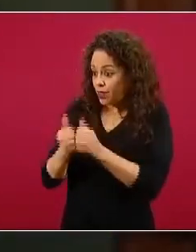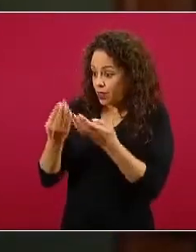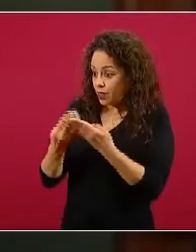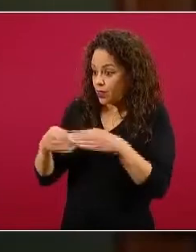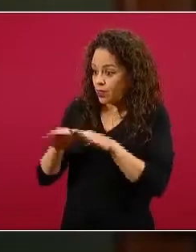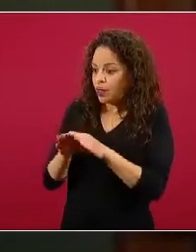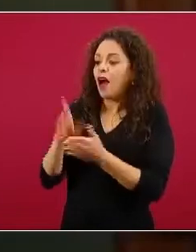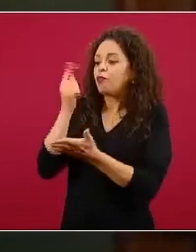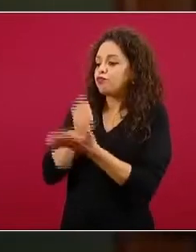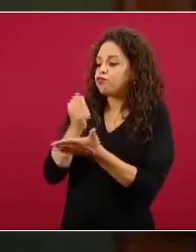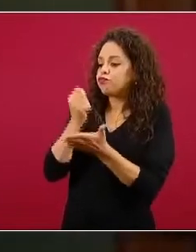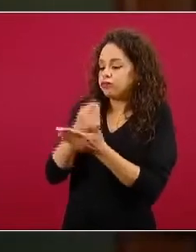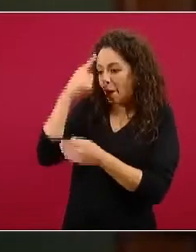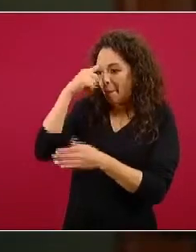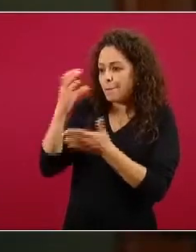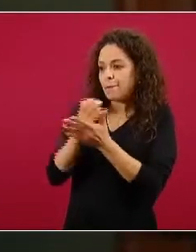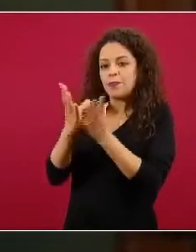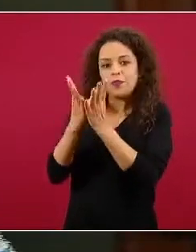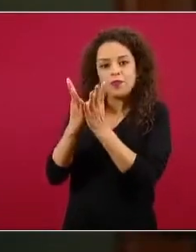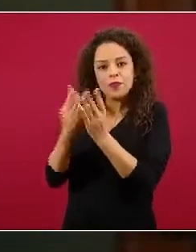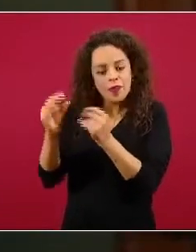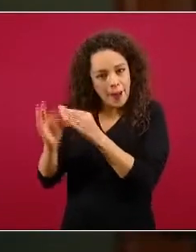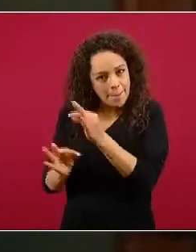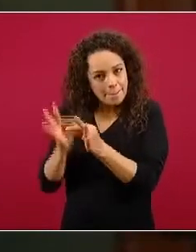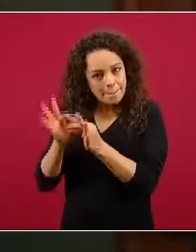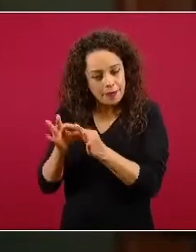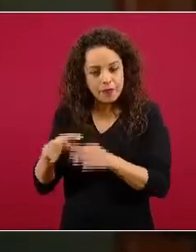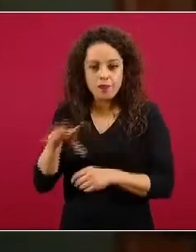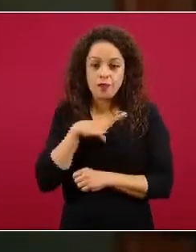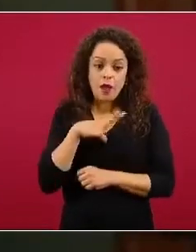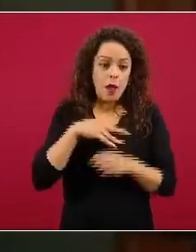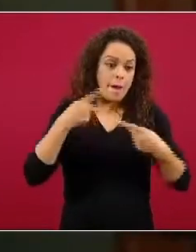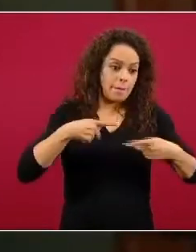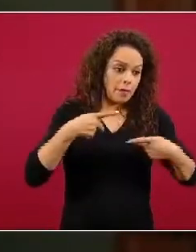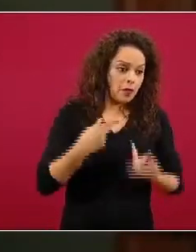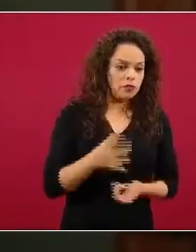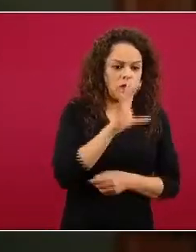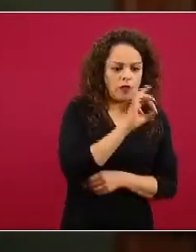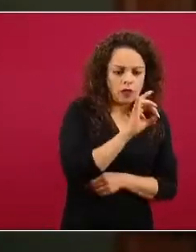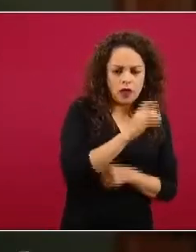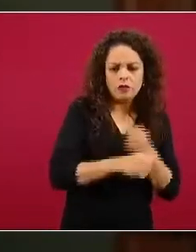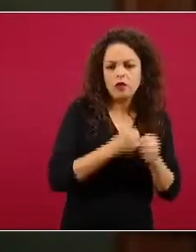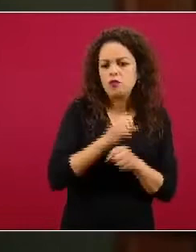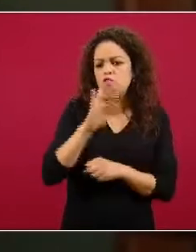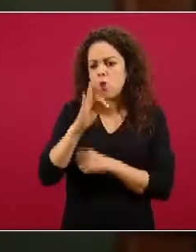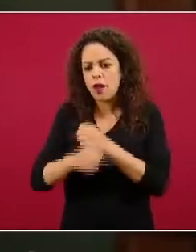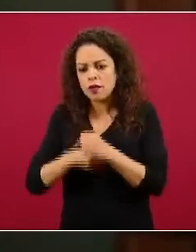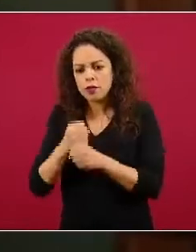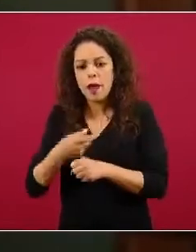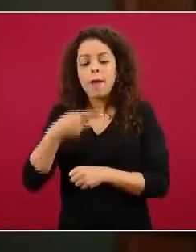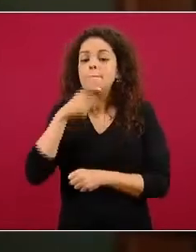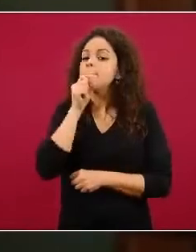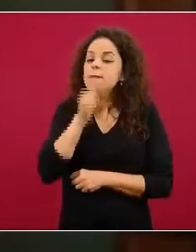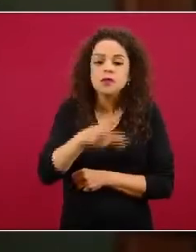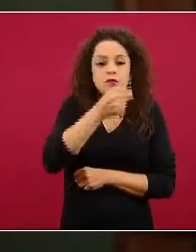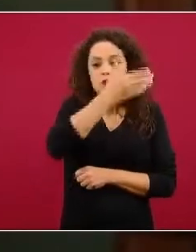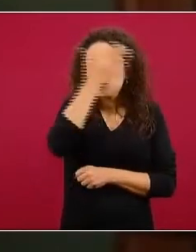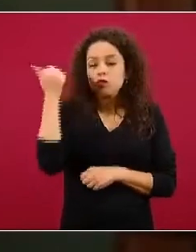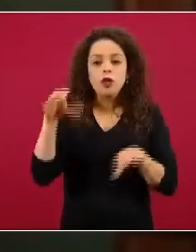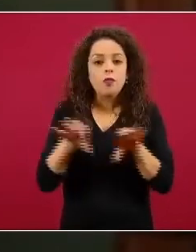Hay gente de 40 y 30 que también tienen ese temor, pero no saben cómo rehabilitarse